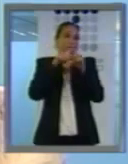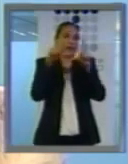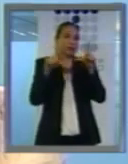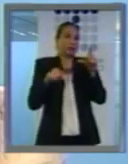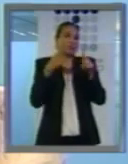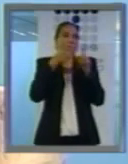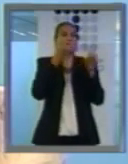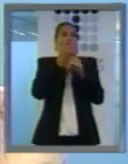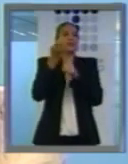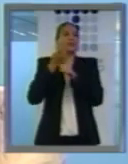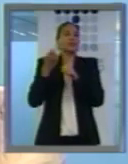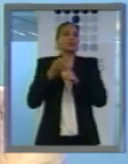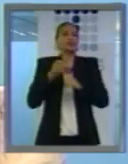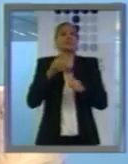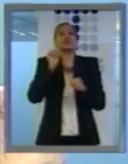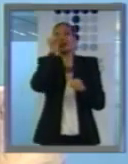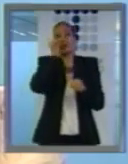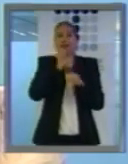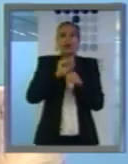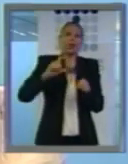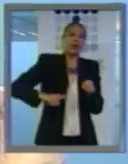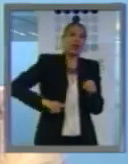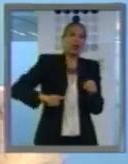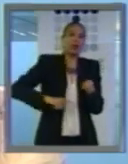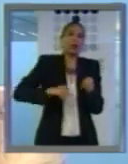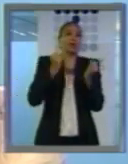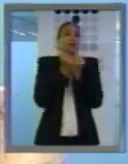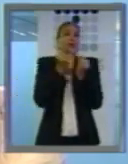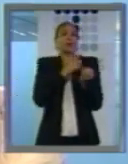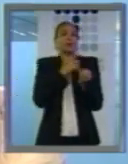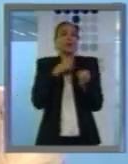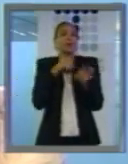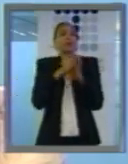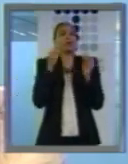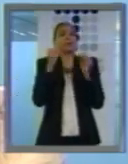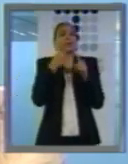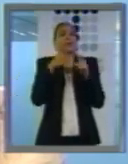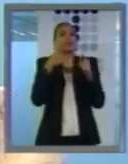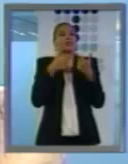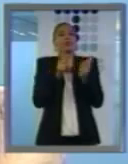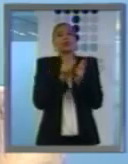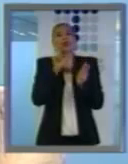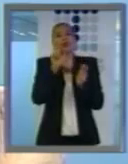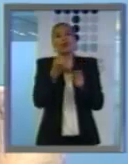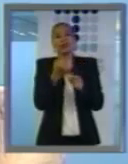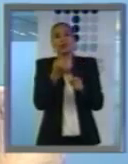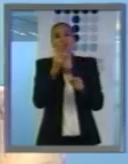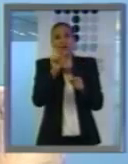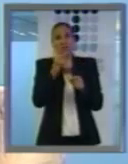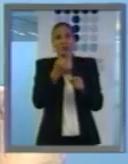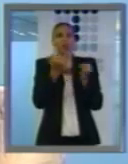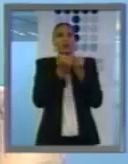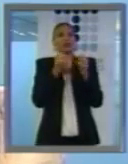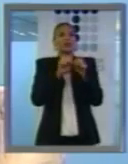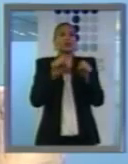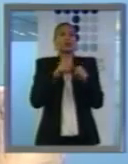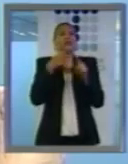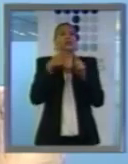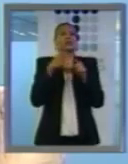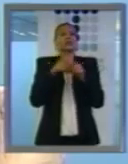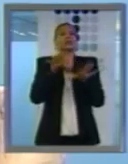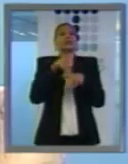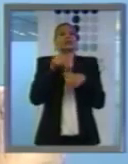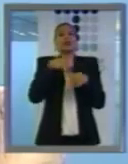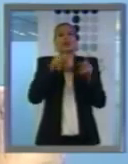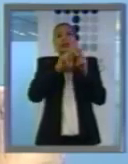entidades federativas serían los secretarios de gobierno, que tantito tienen que lidiar con la sección 22 y tantito van a hacer la política archivística del